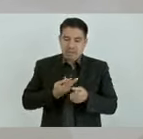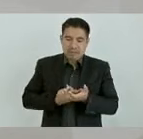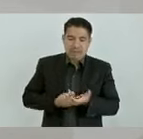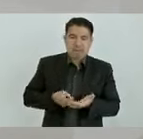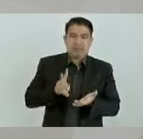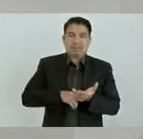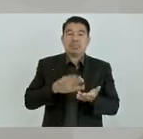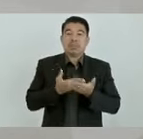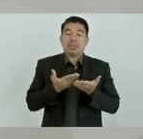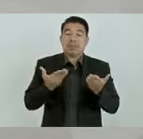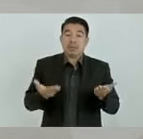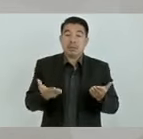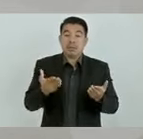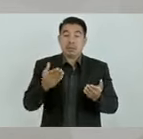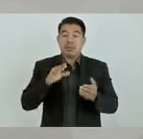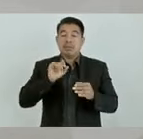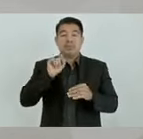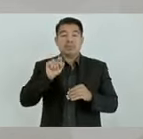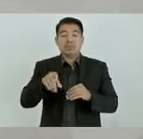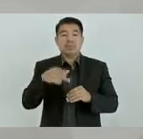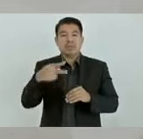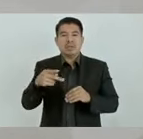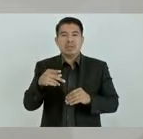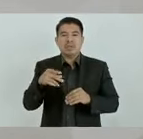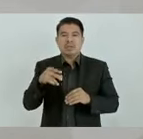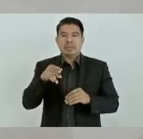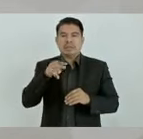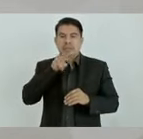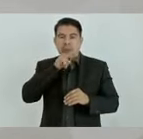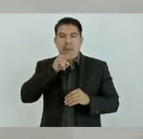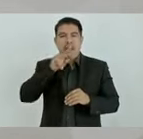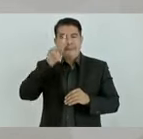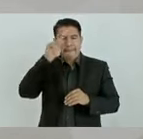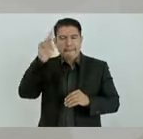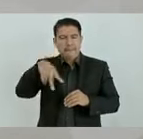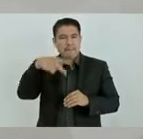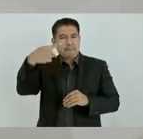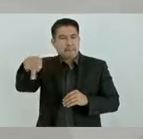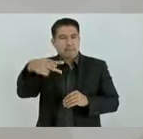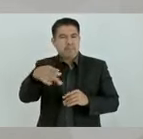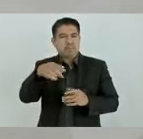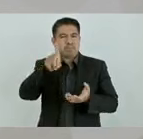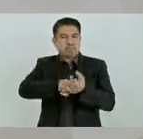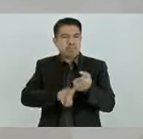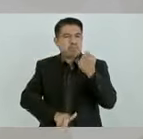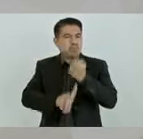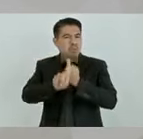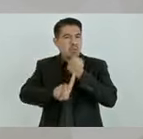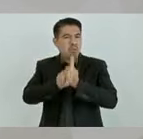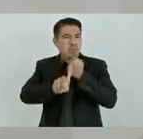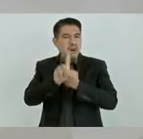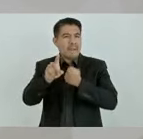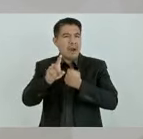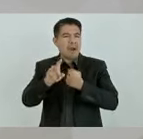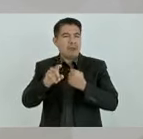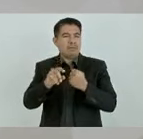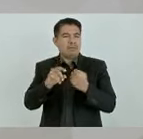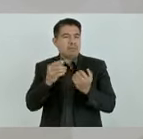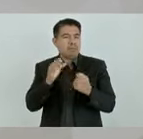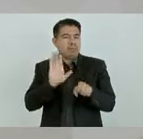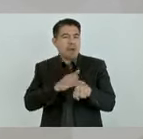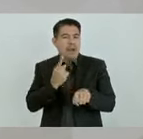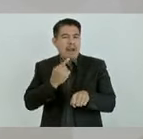de bienestar, una crisis por falta